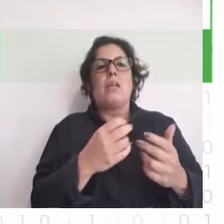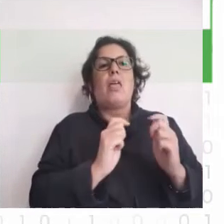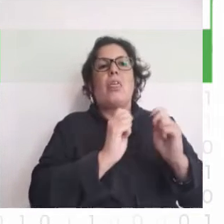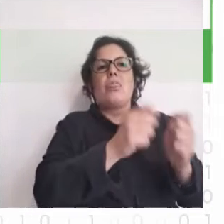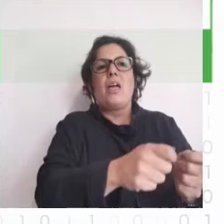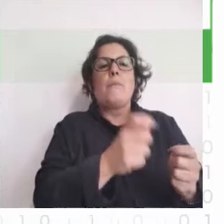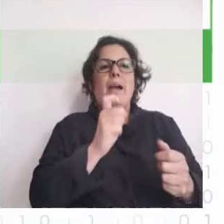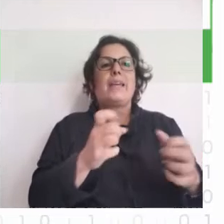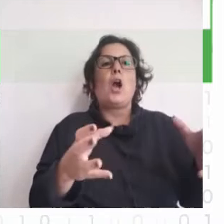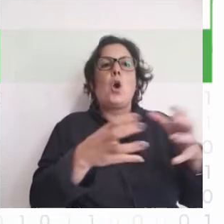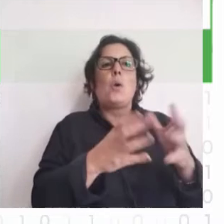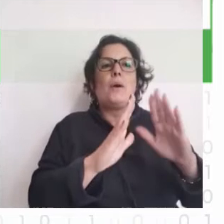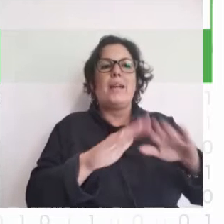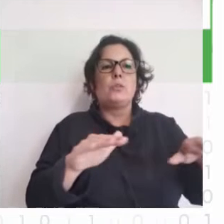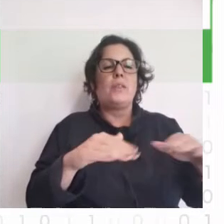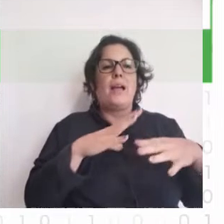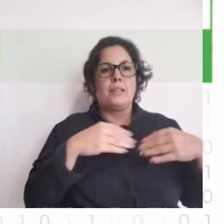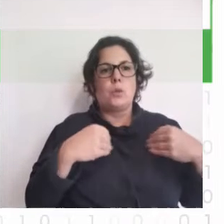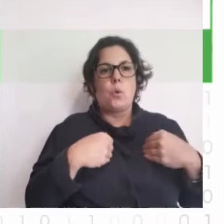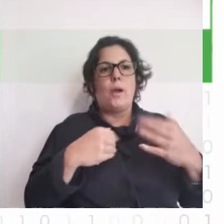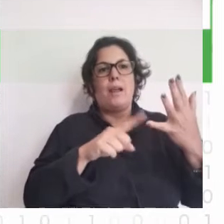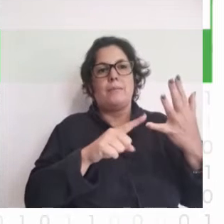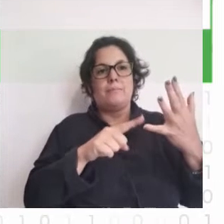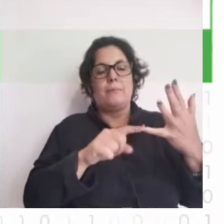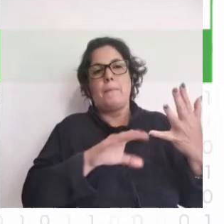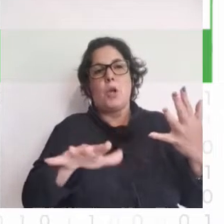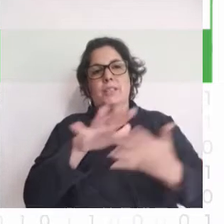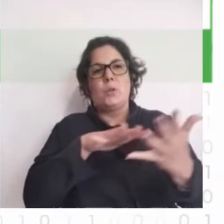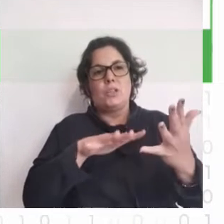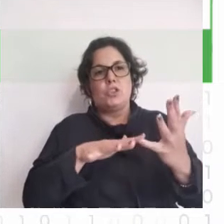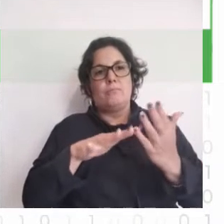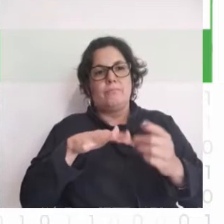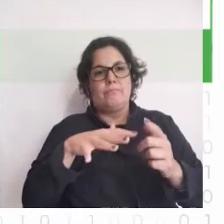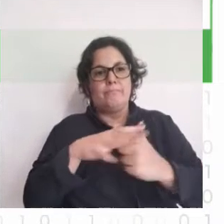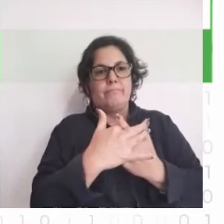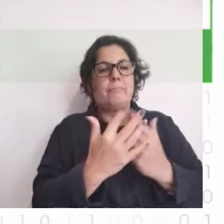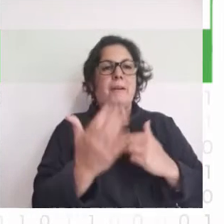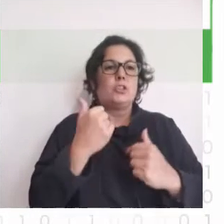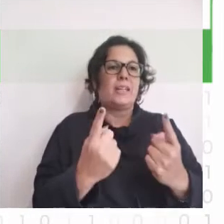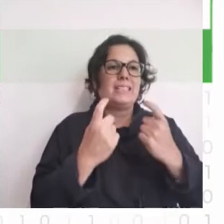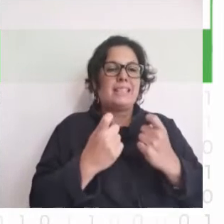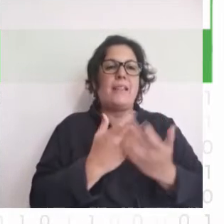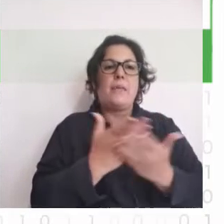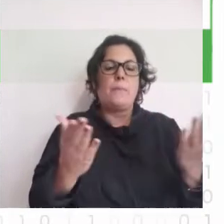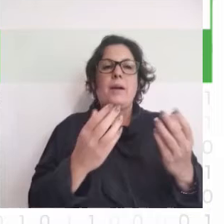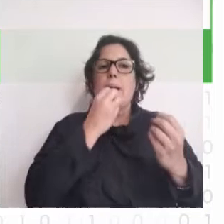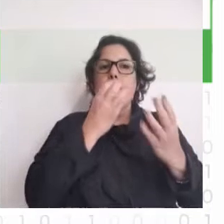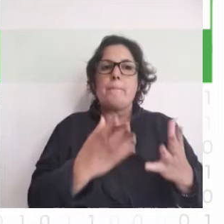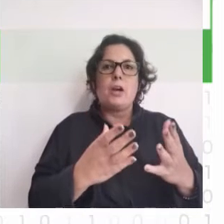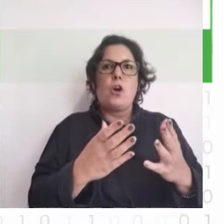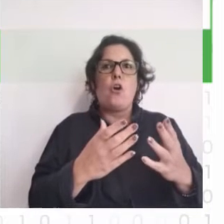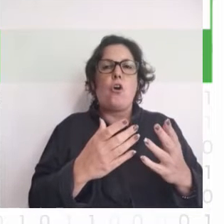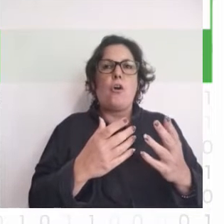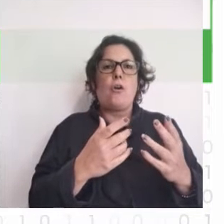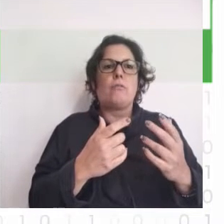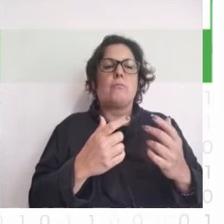a grupos de estudiantes, a escuelas de los quintiles más críticos que tenían mayores necesidades porque demostraban una más baja